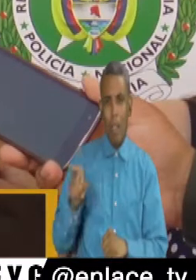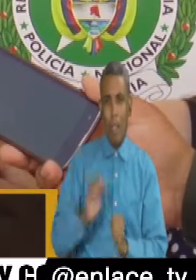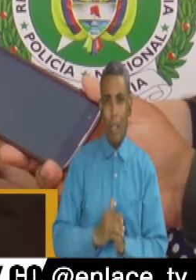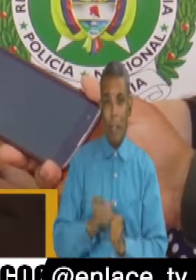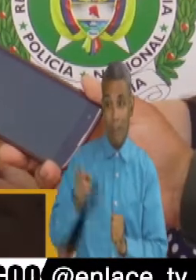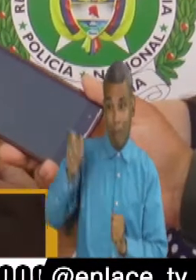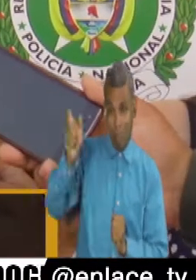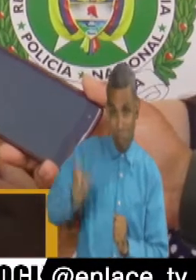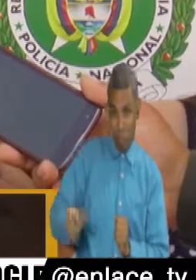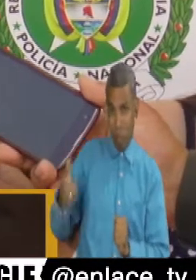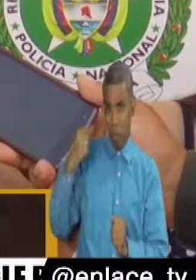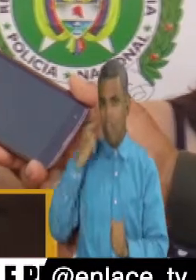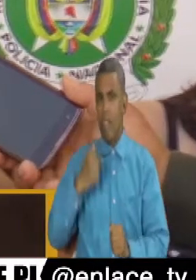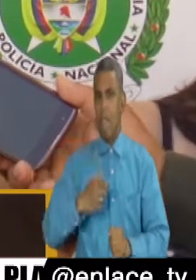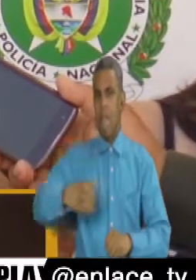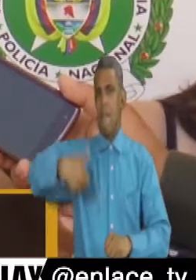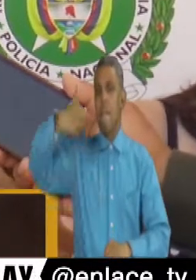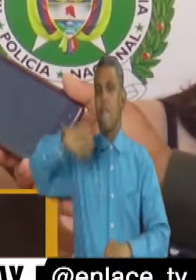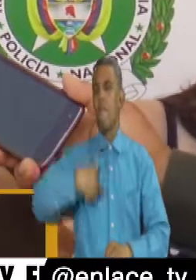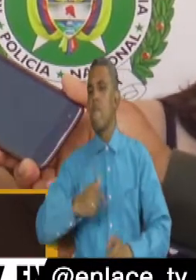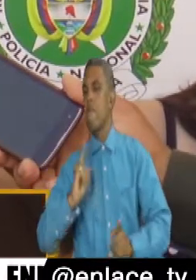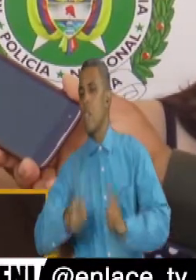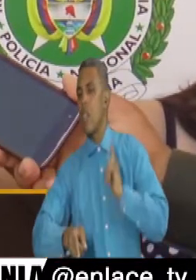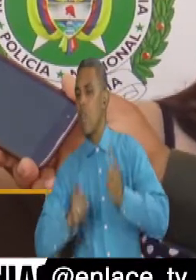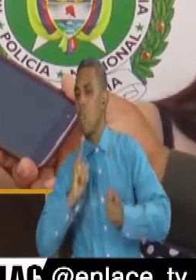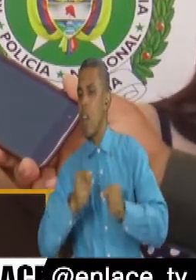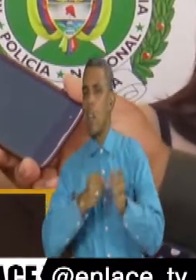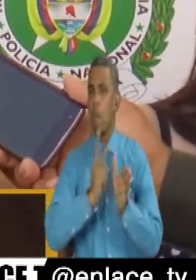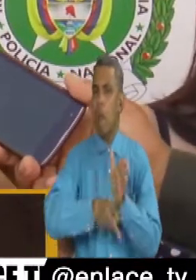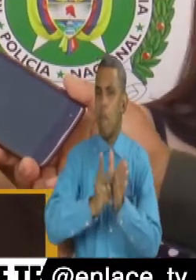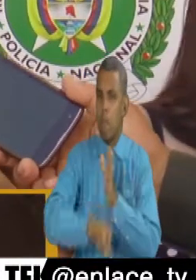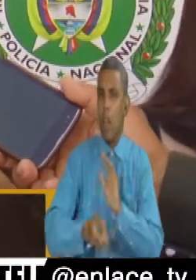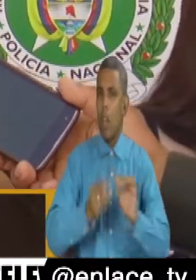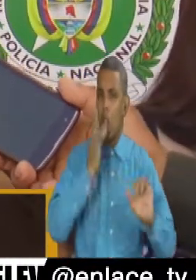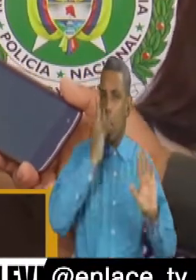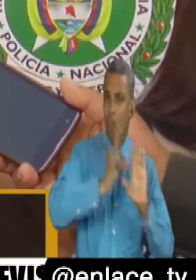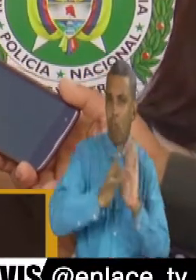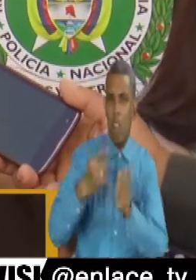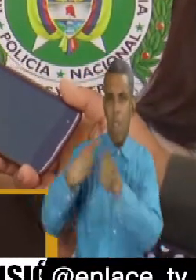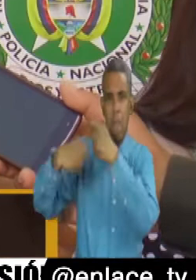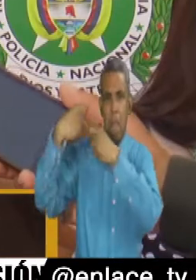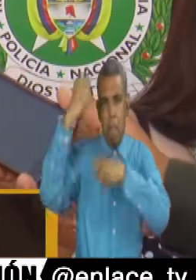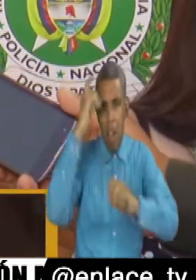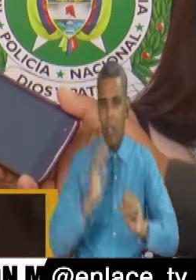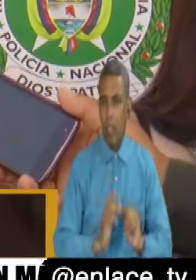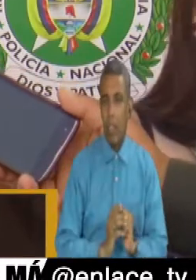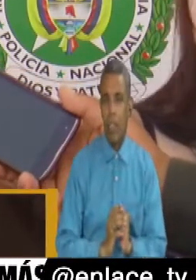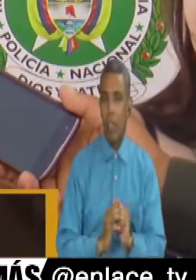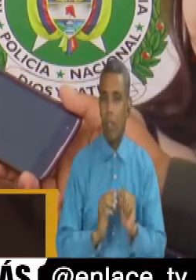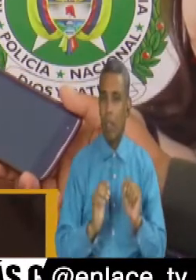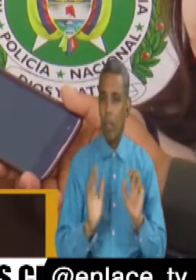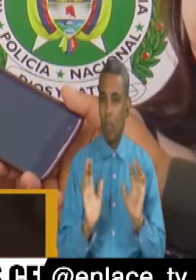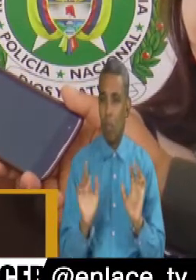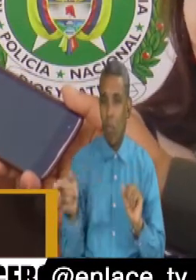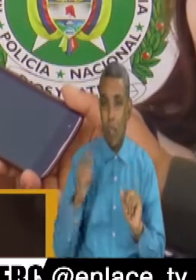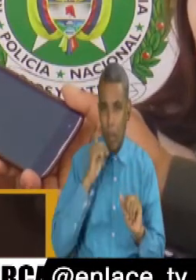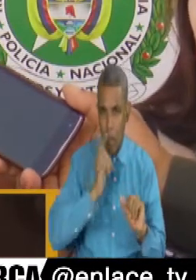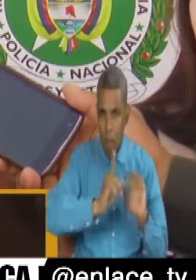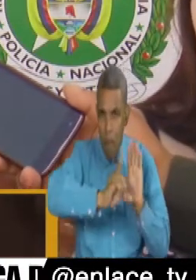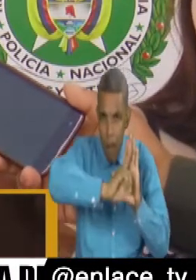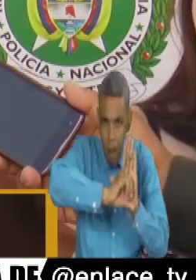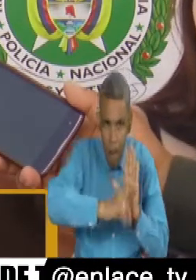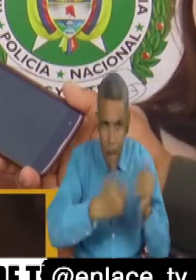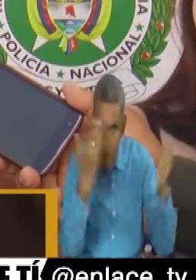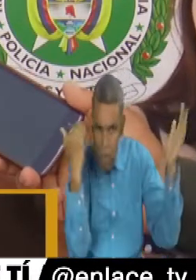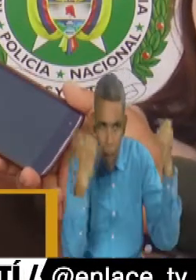del homicidio, del tráfico de armas, del tráfico de estupefacientes y también fue capturado por concierto para delinquir,